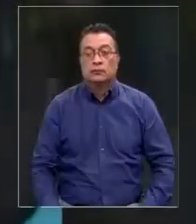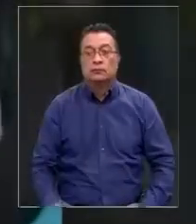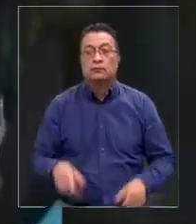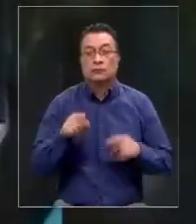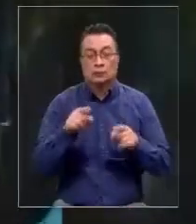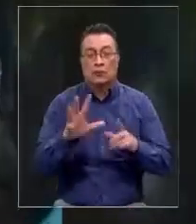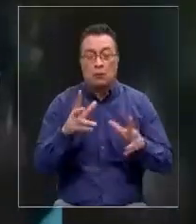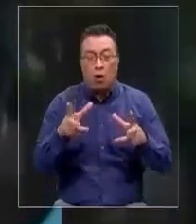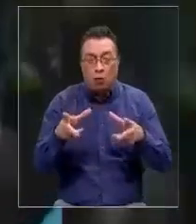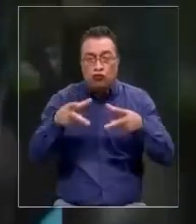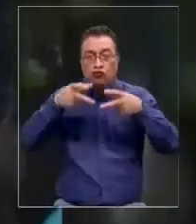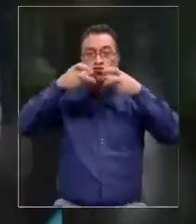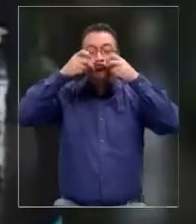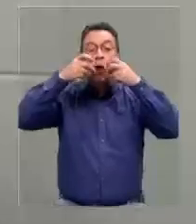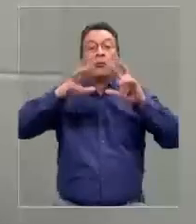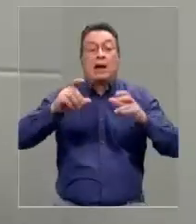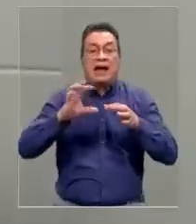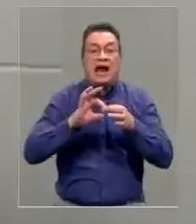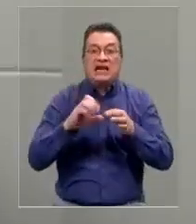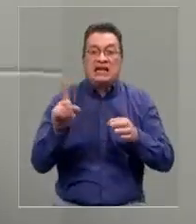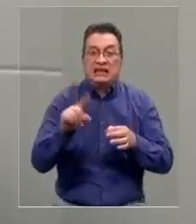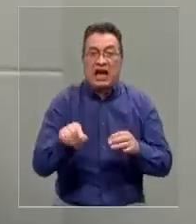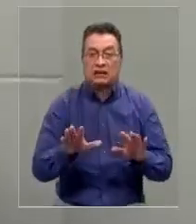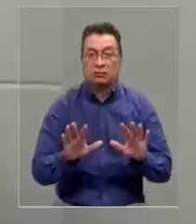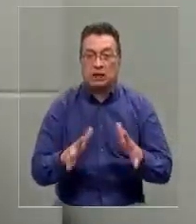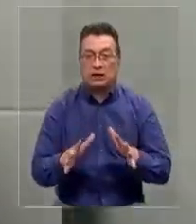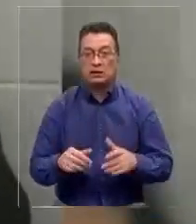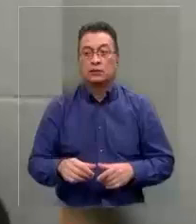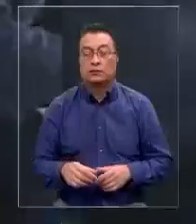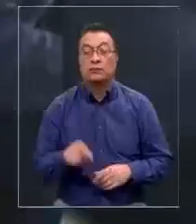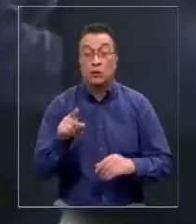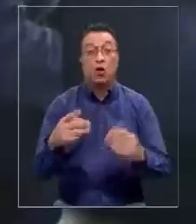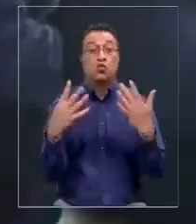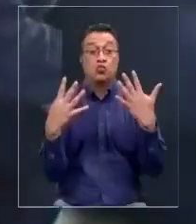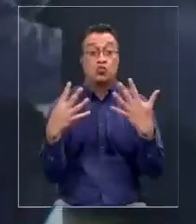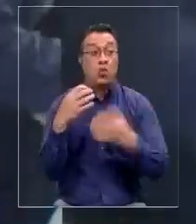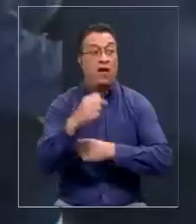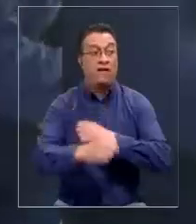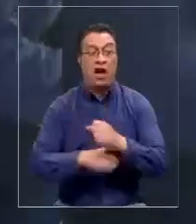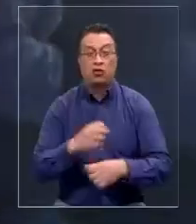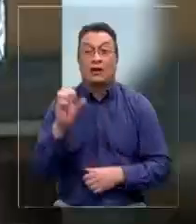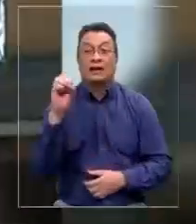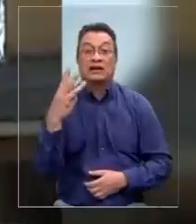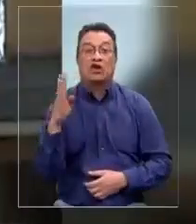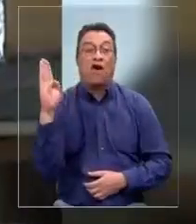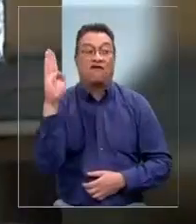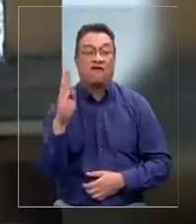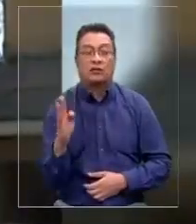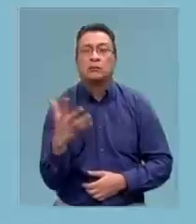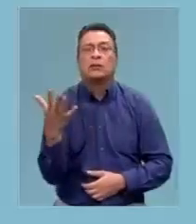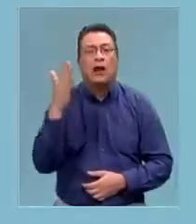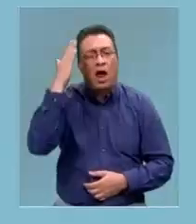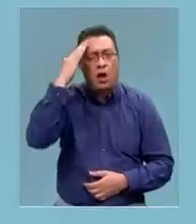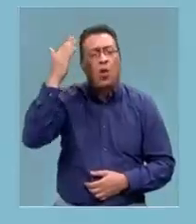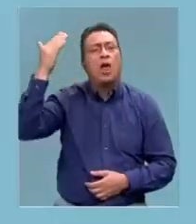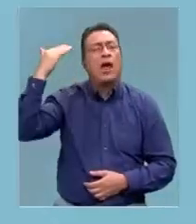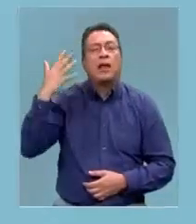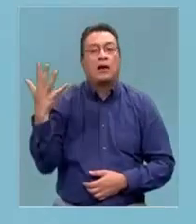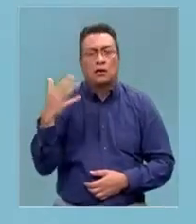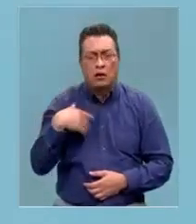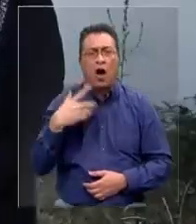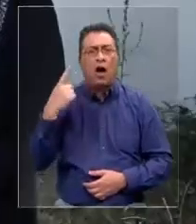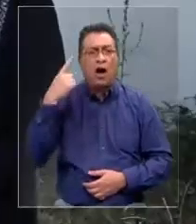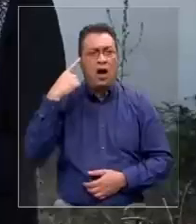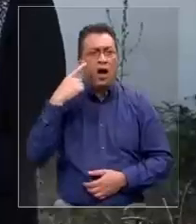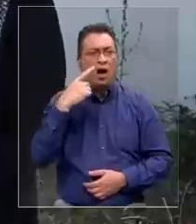Signología de haber inhalado aparentemente algún gas. Tenía 9 años. Estaba en tercero básico. Sí, en tercero básico. ¿Qué recuerdas de ese día? Que había un